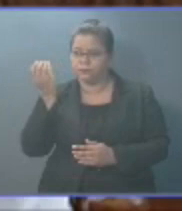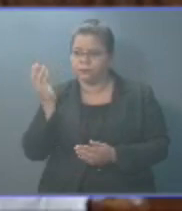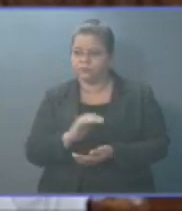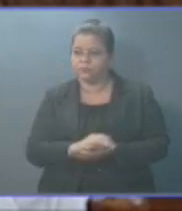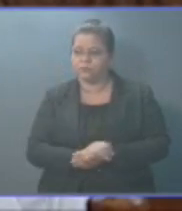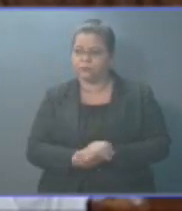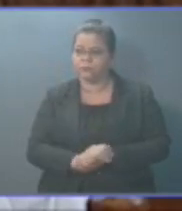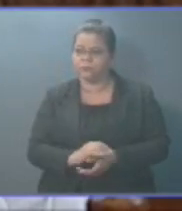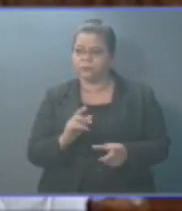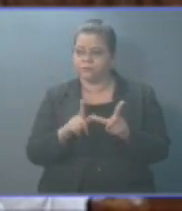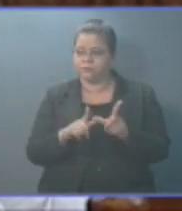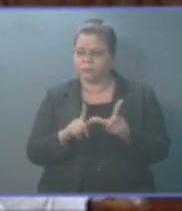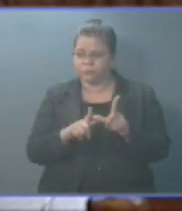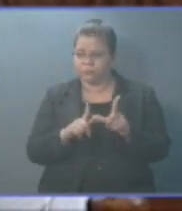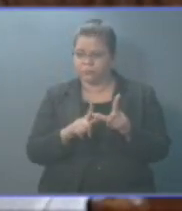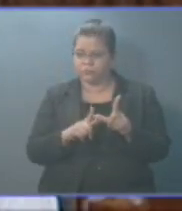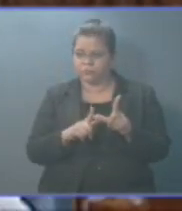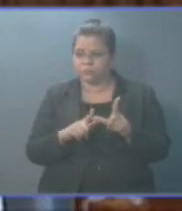Literal